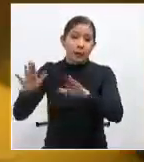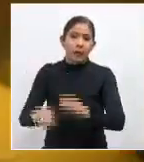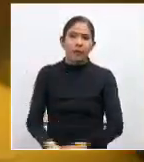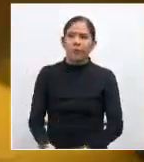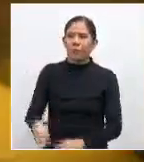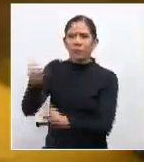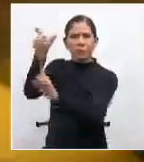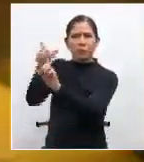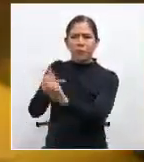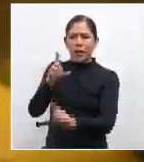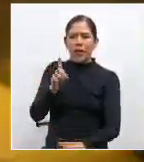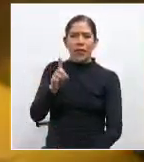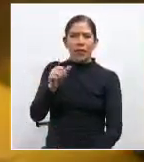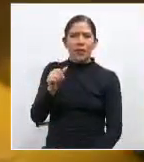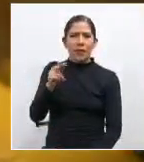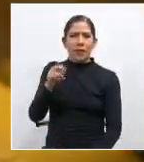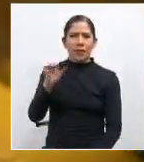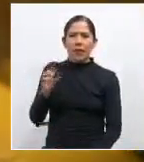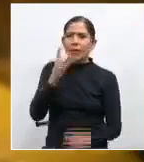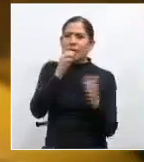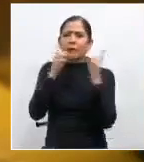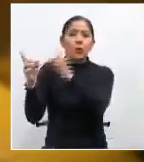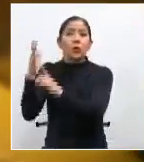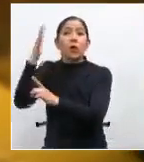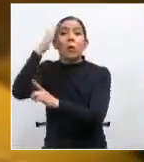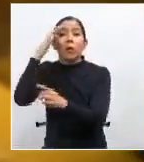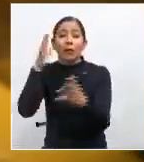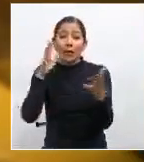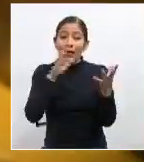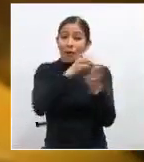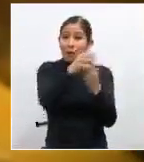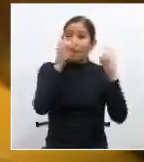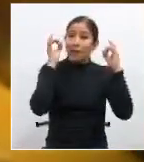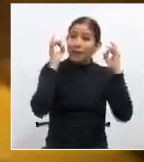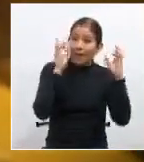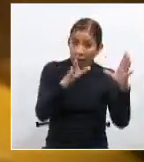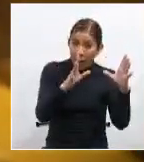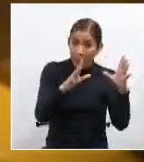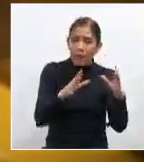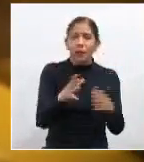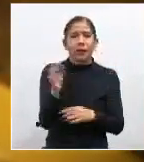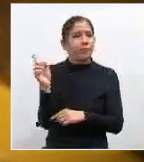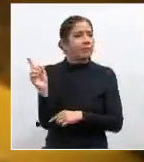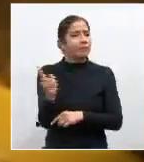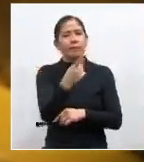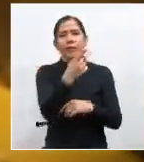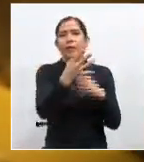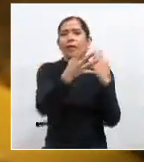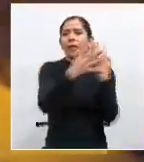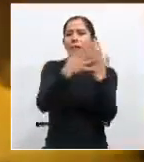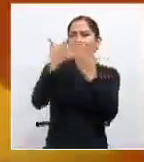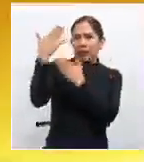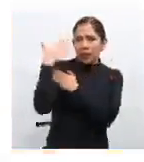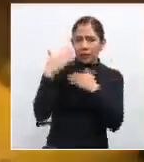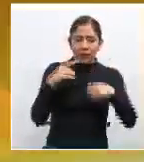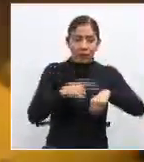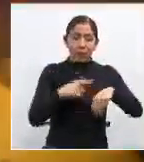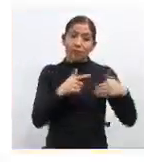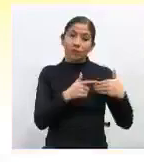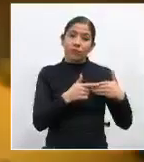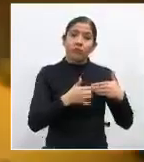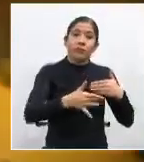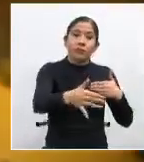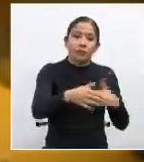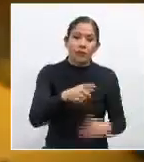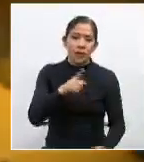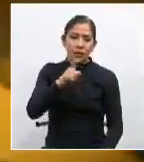Daniel fue imputado por la fiscalía por el delito de lesiones graves y leves y fue enviado a la cárcel de Palmasola por 180 días,